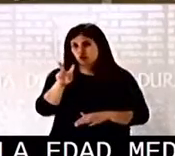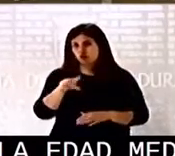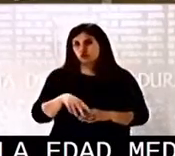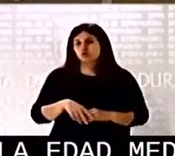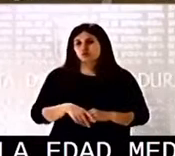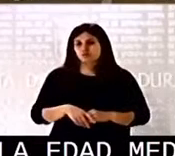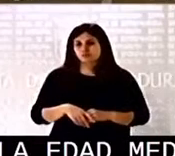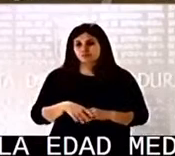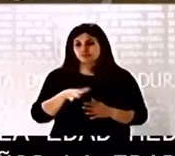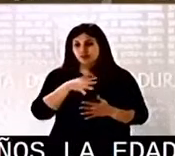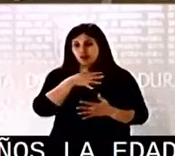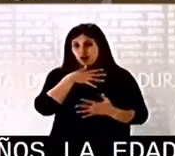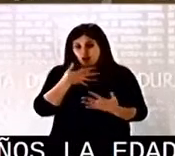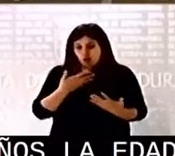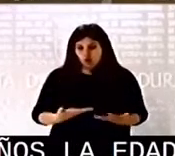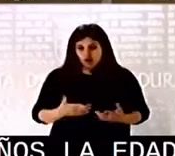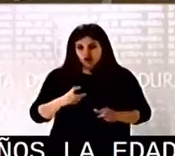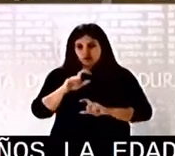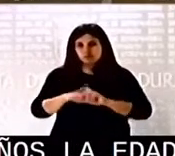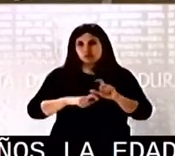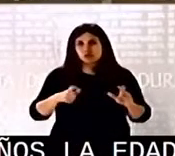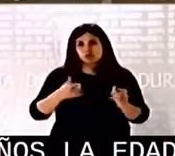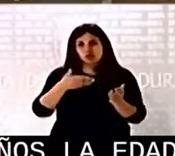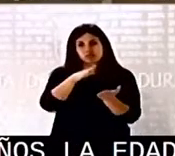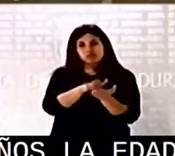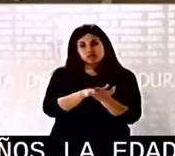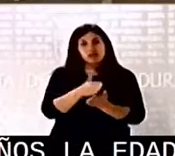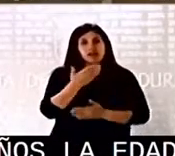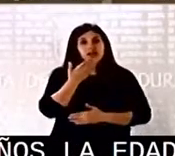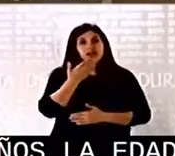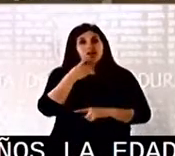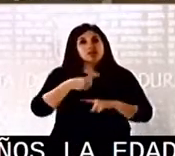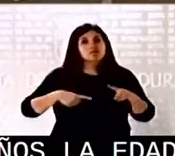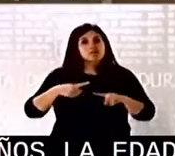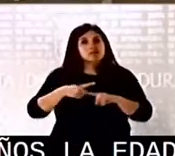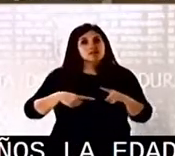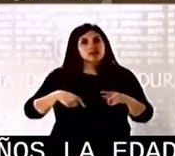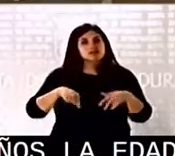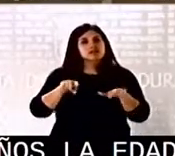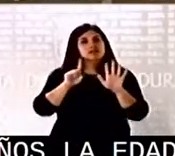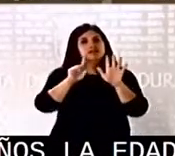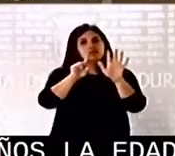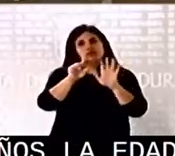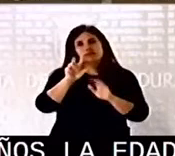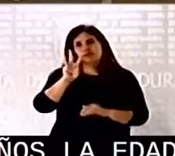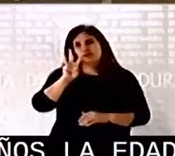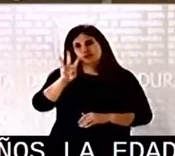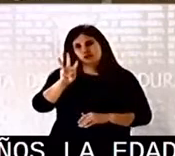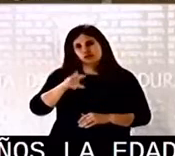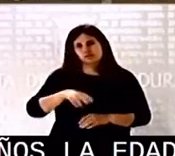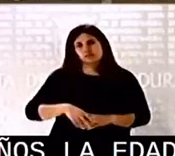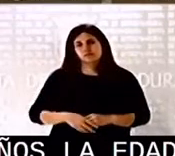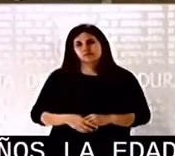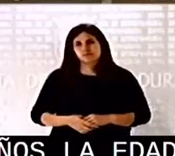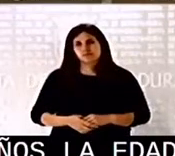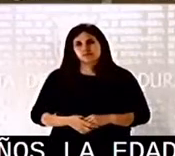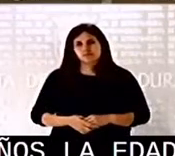la edad media a día de hoy es de 63 años.